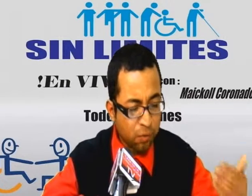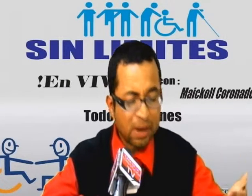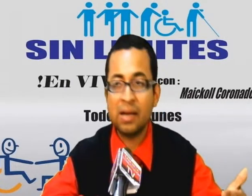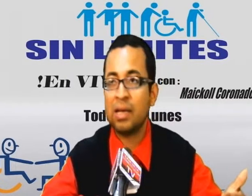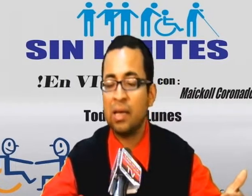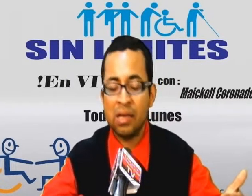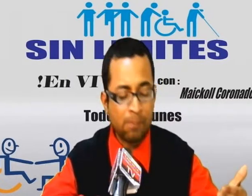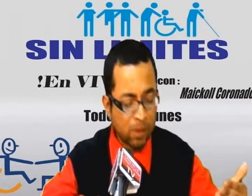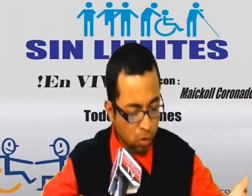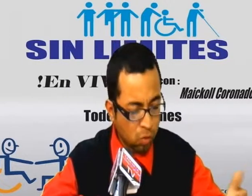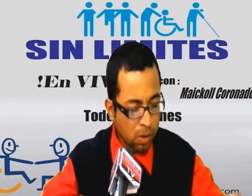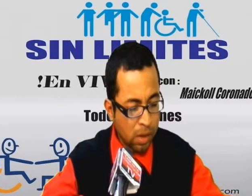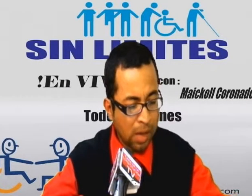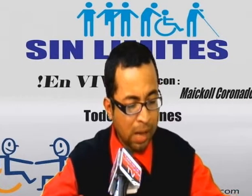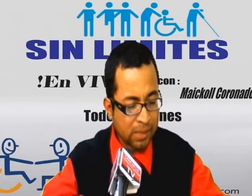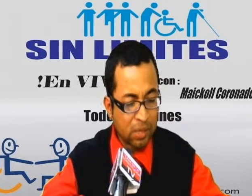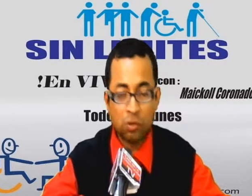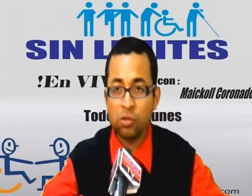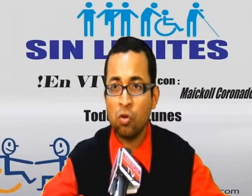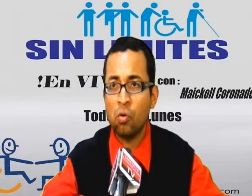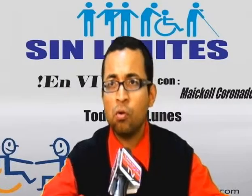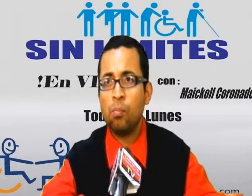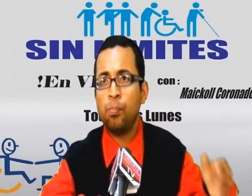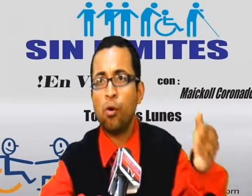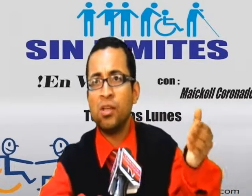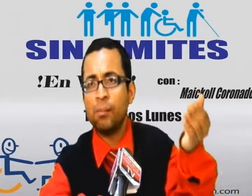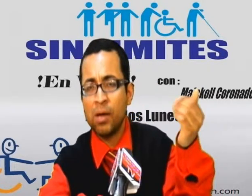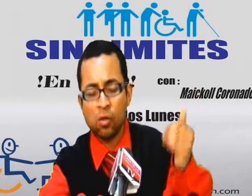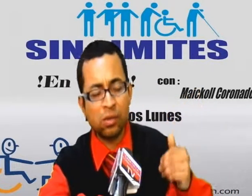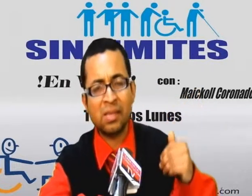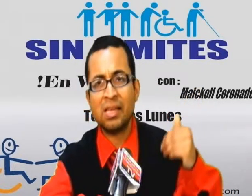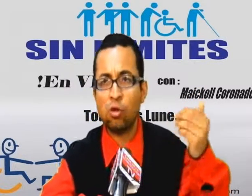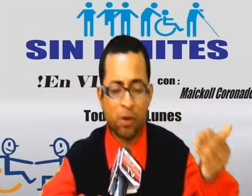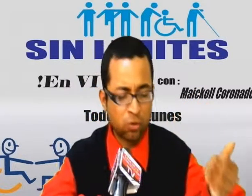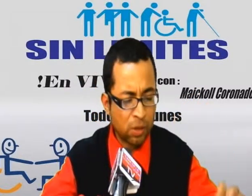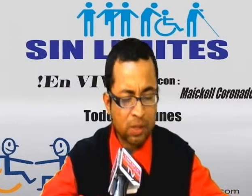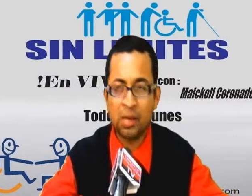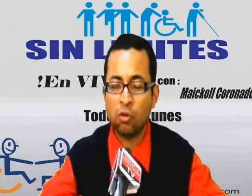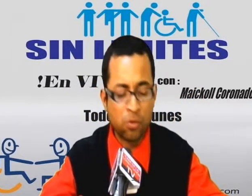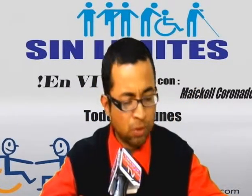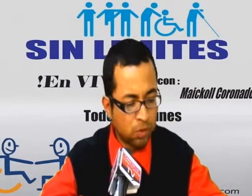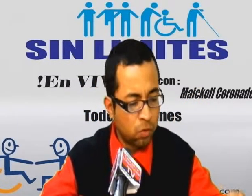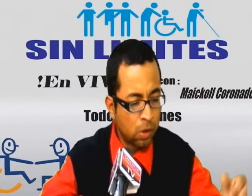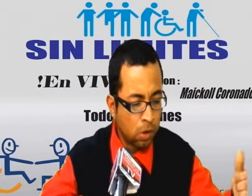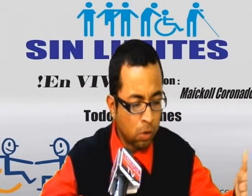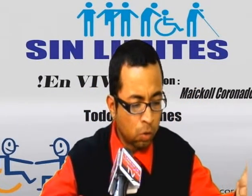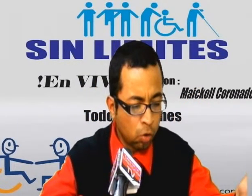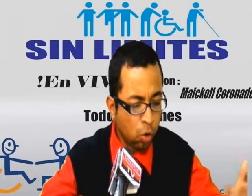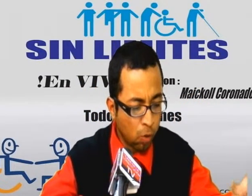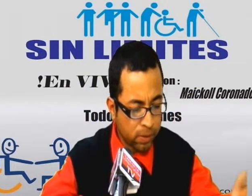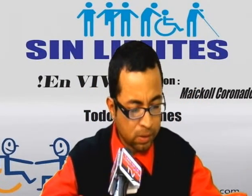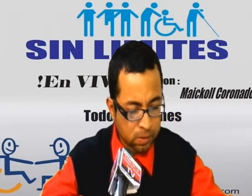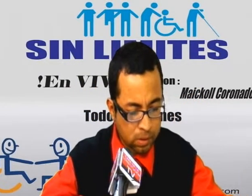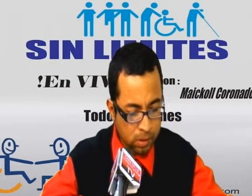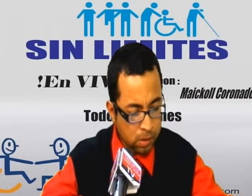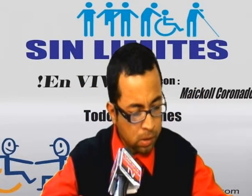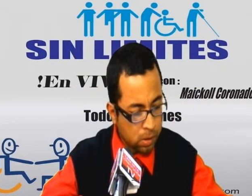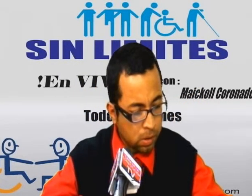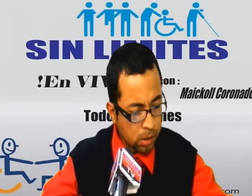donde ella fue la que invitó a esta asociación por intermedio de estas dos personas que le estoy mencionando, los dos